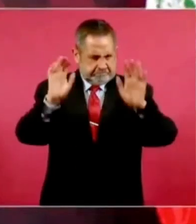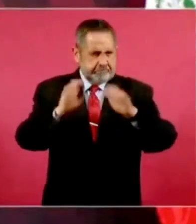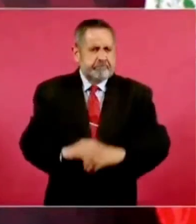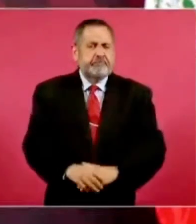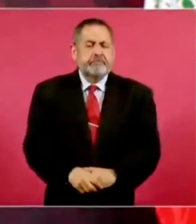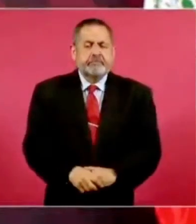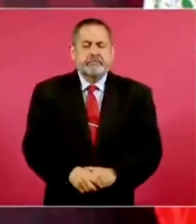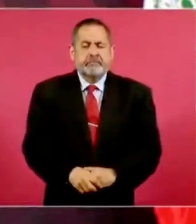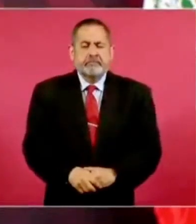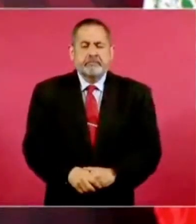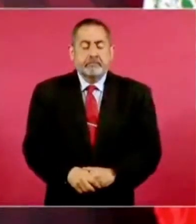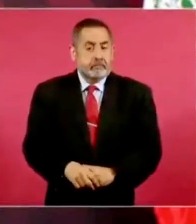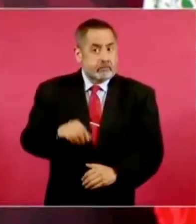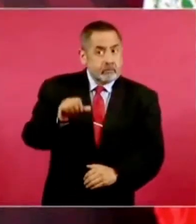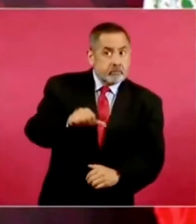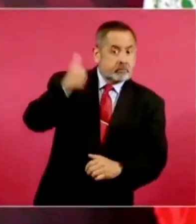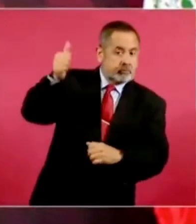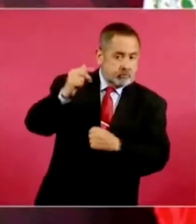Hay países